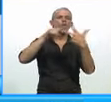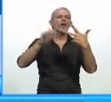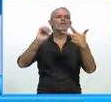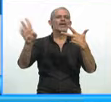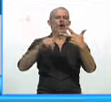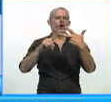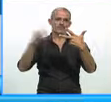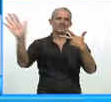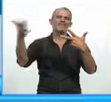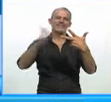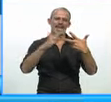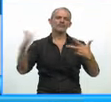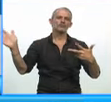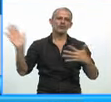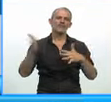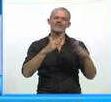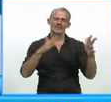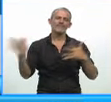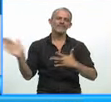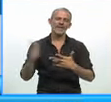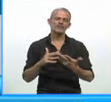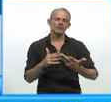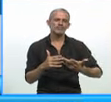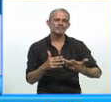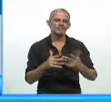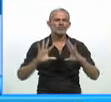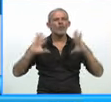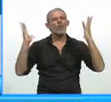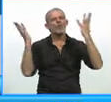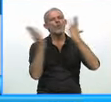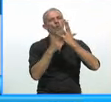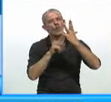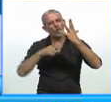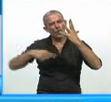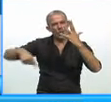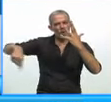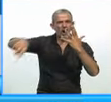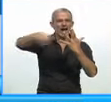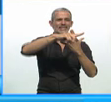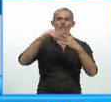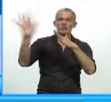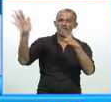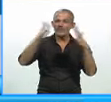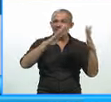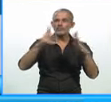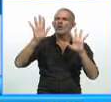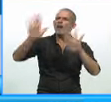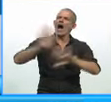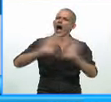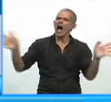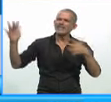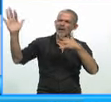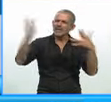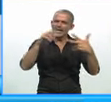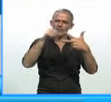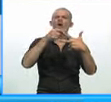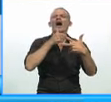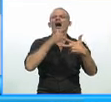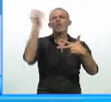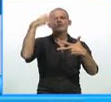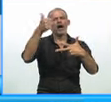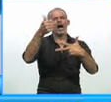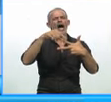Sí, el viento es bravo. Cuando corres la regata Vuelta al Mundo o así, el viento hay veces que decís que pare de soplar y no para y se hace duro.